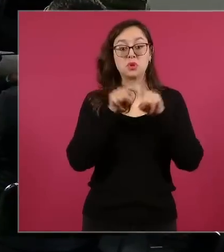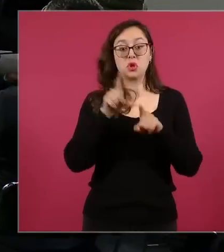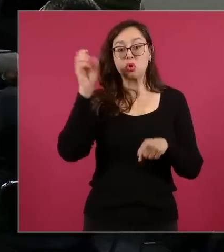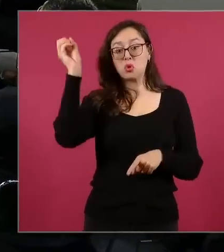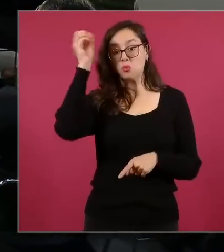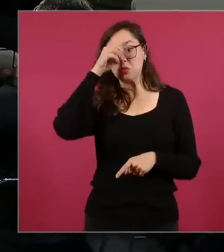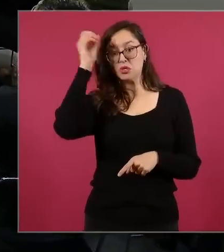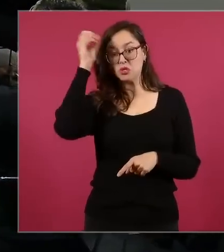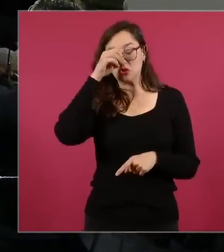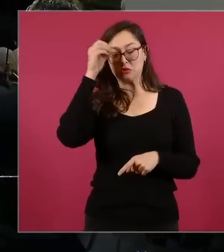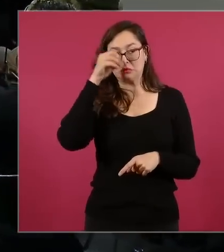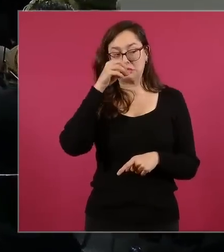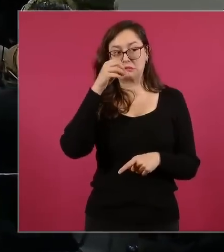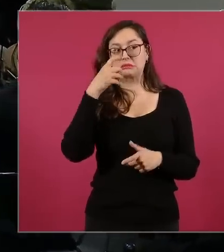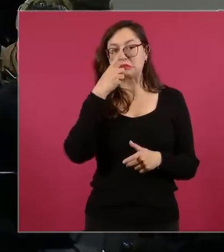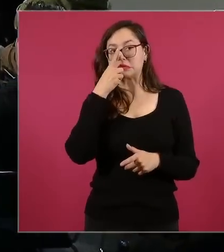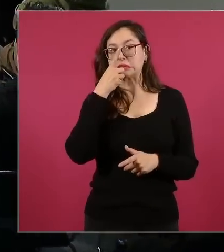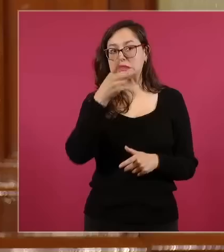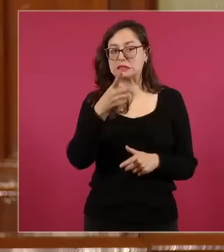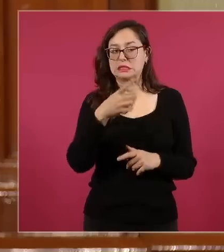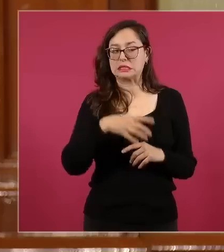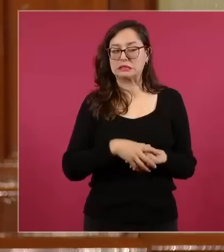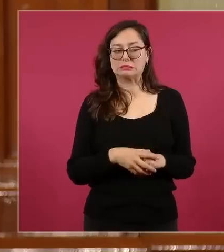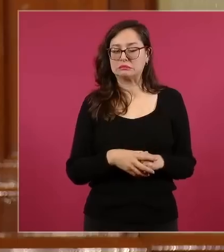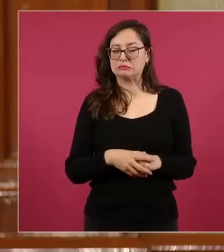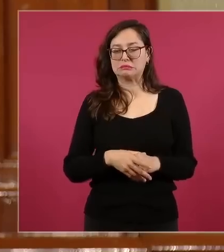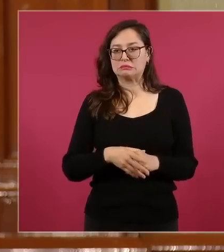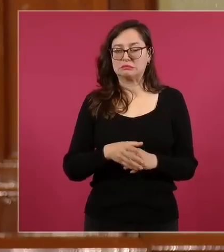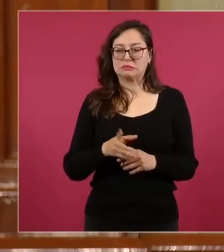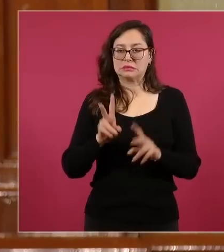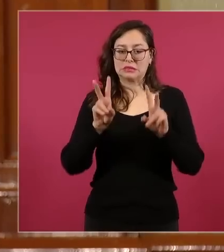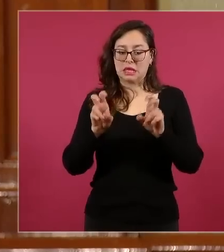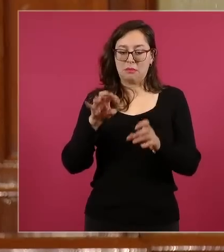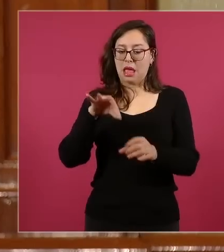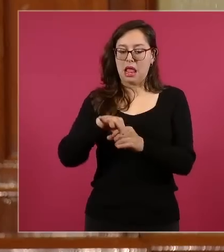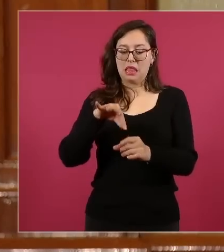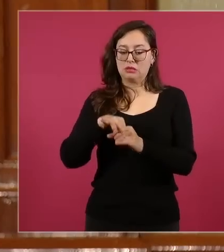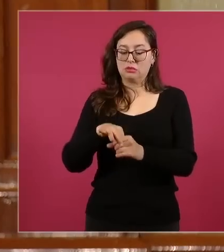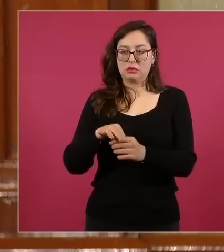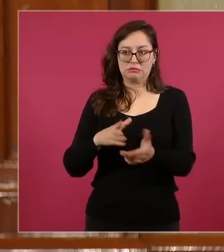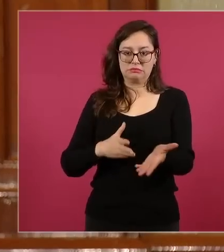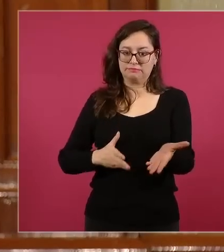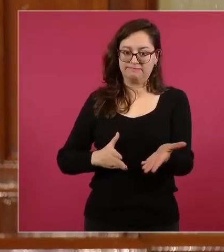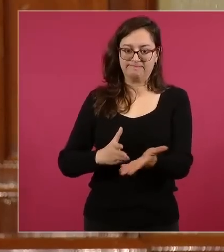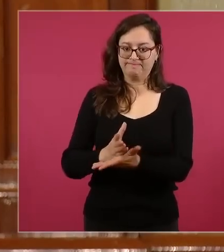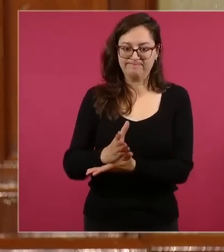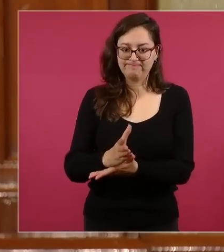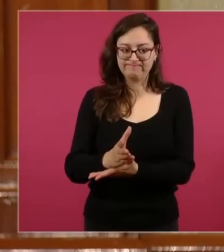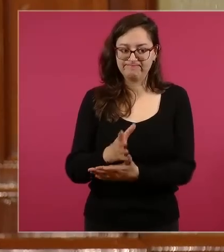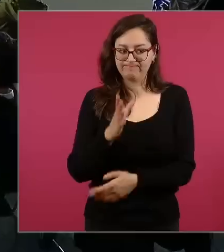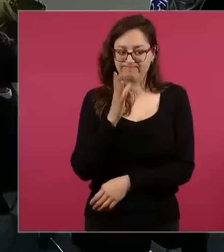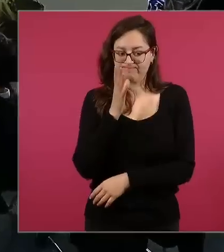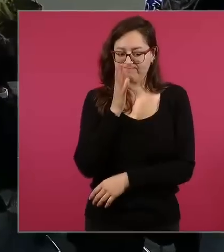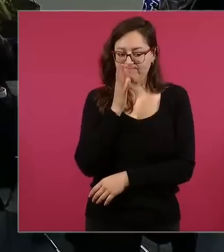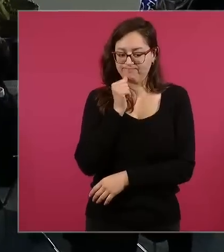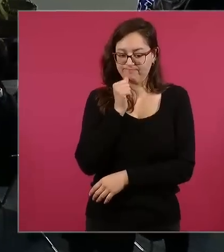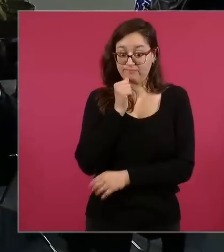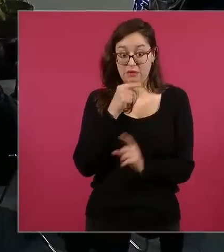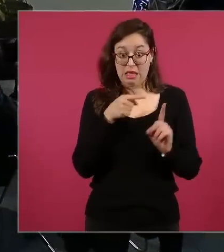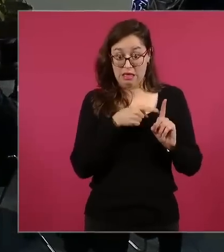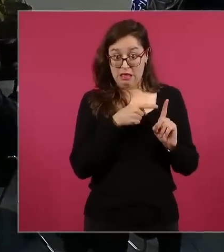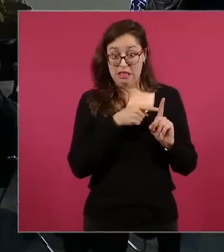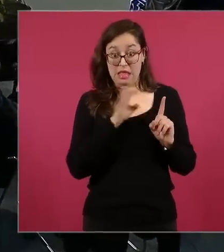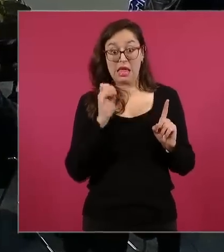había fundamento, y son adversarios nuestros. Este señor